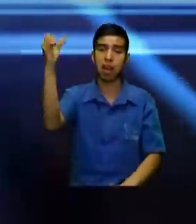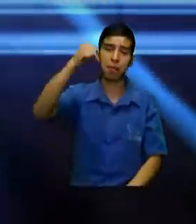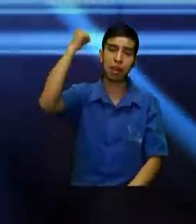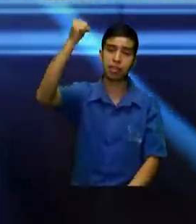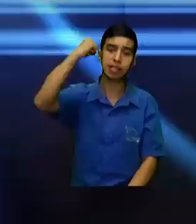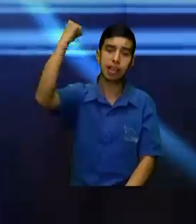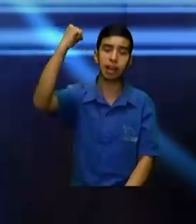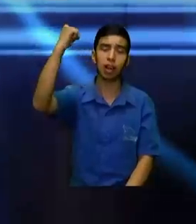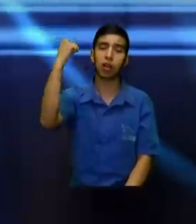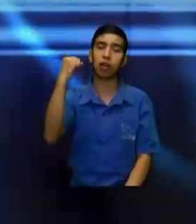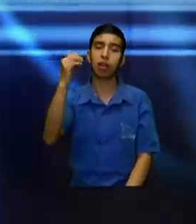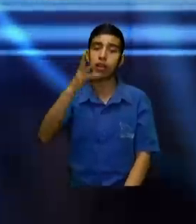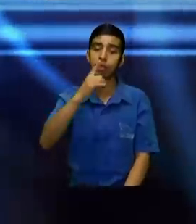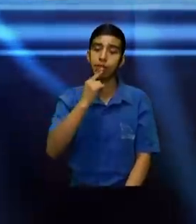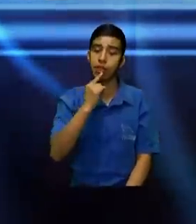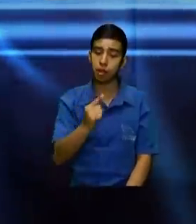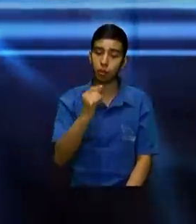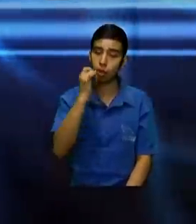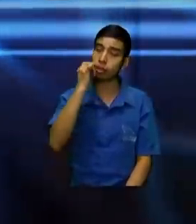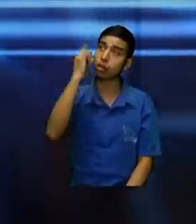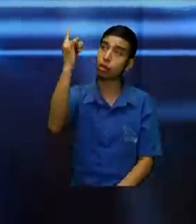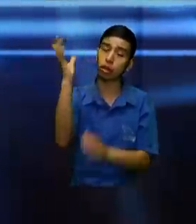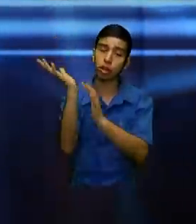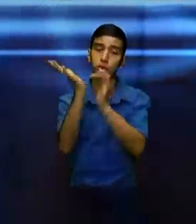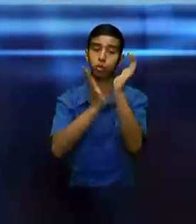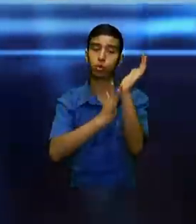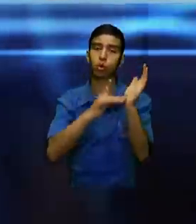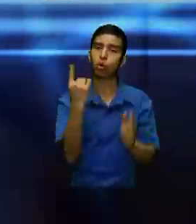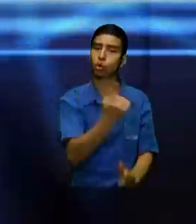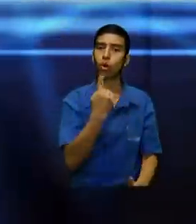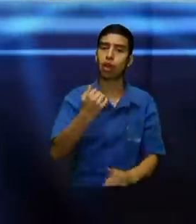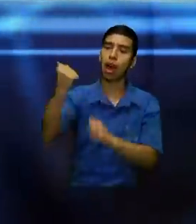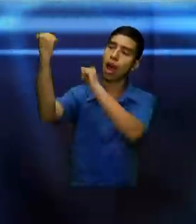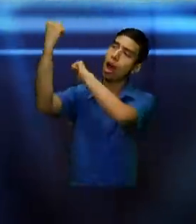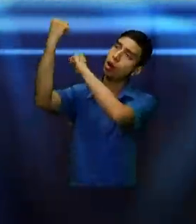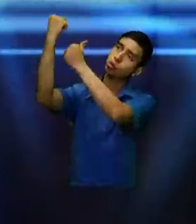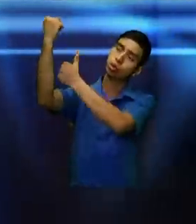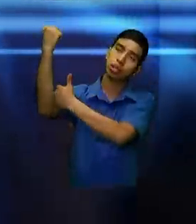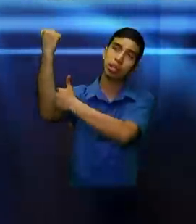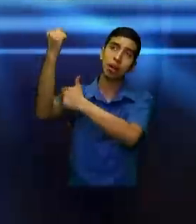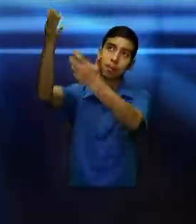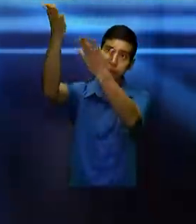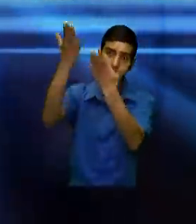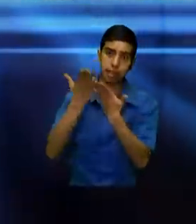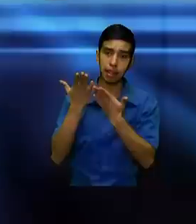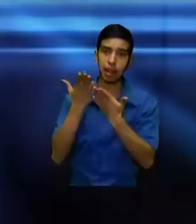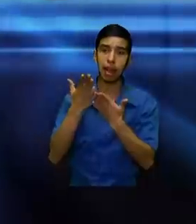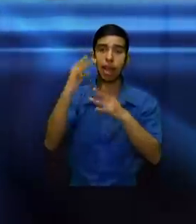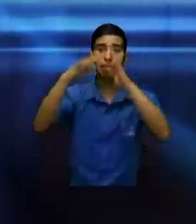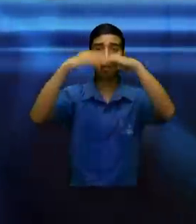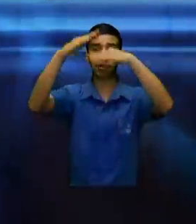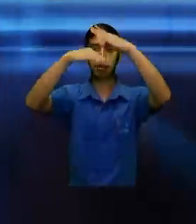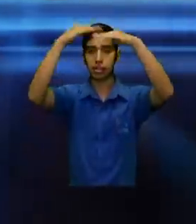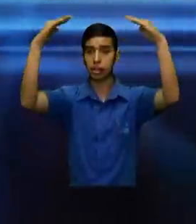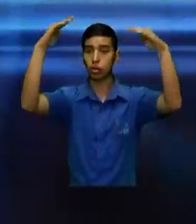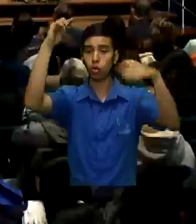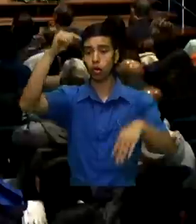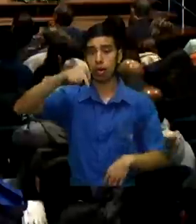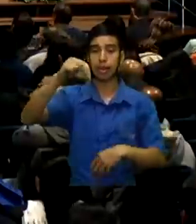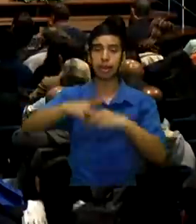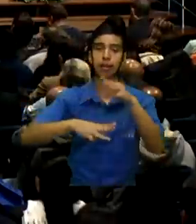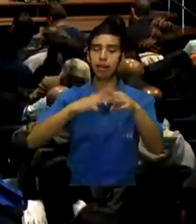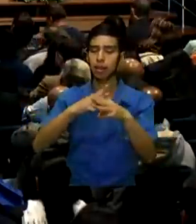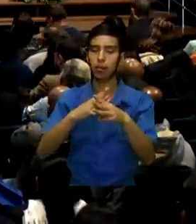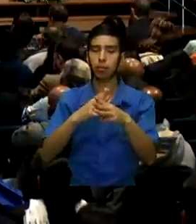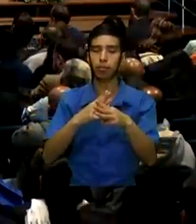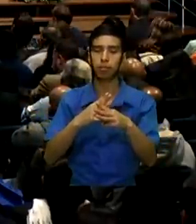toda autoridad me ha sido dada en el cielo y en la tierra. Y vayan y hagan discípulos. Pero